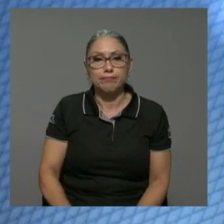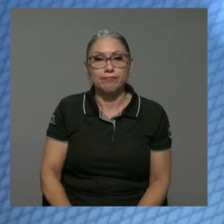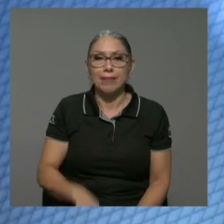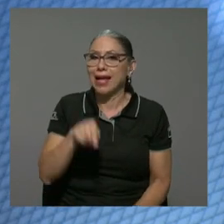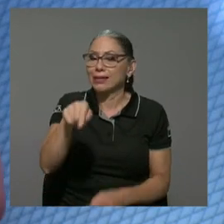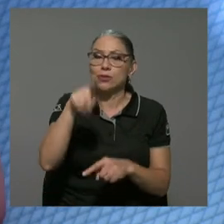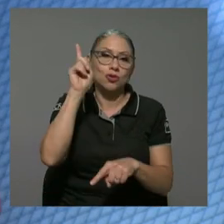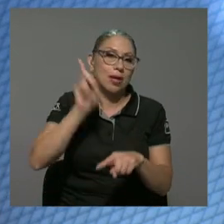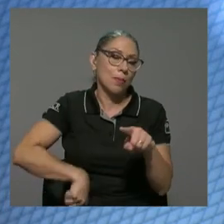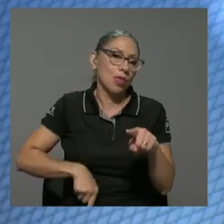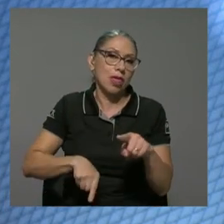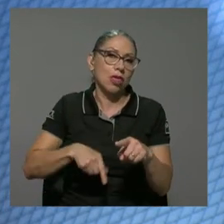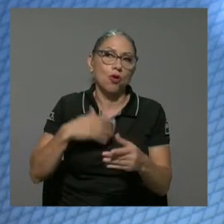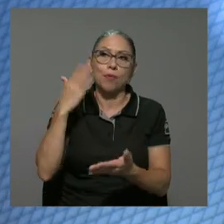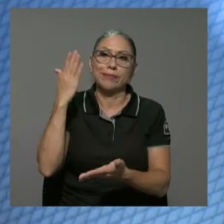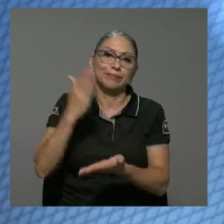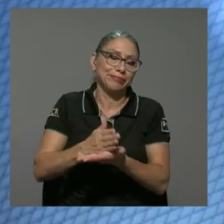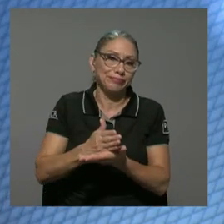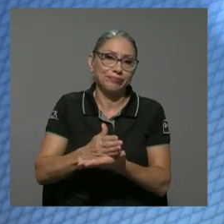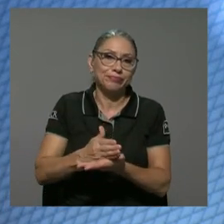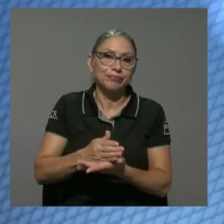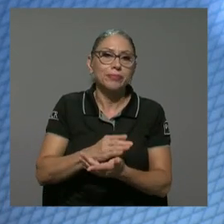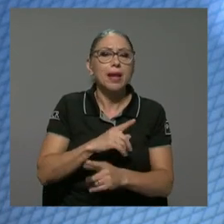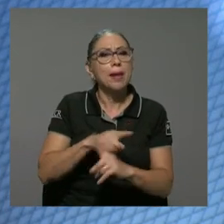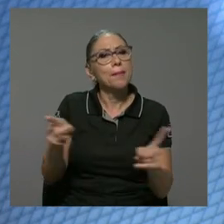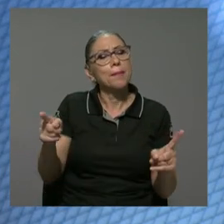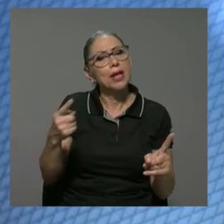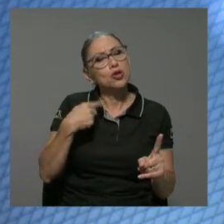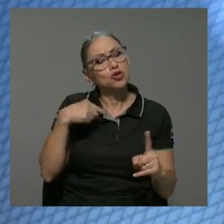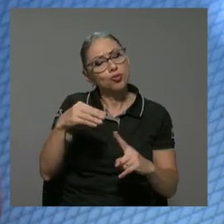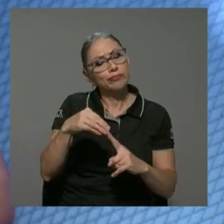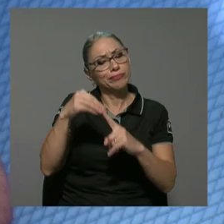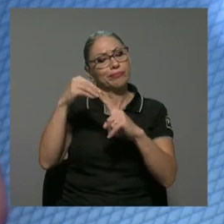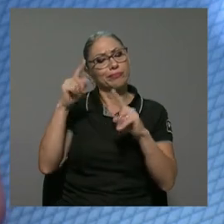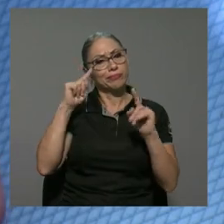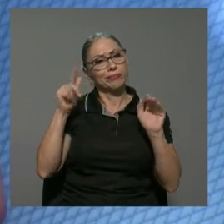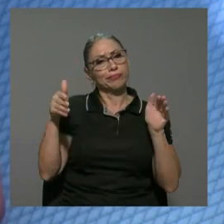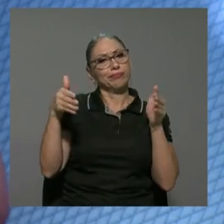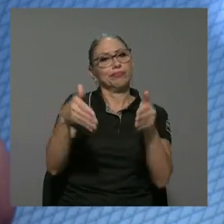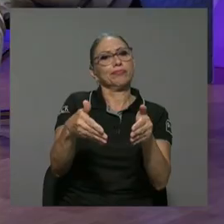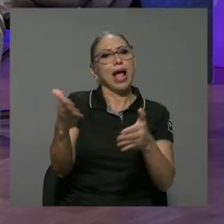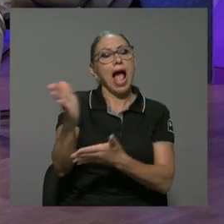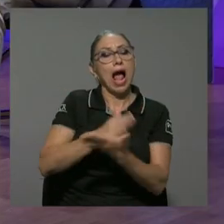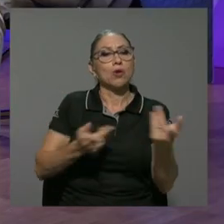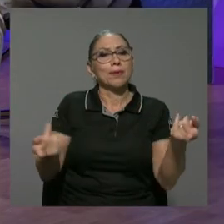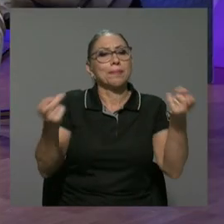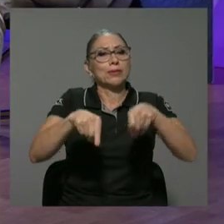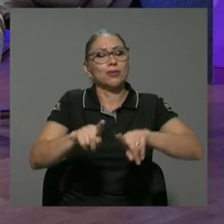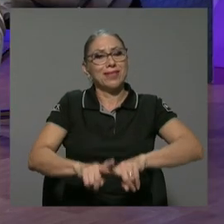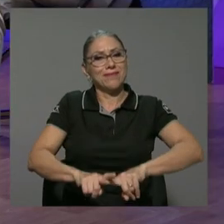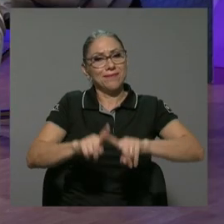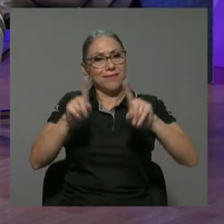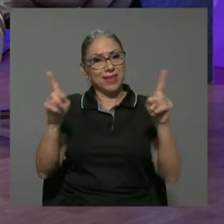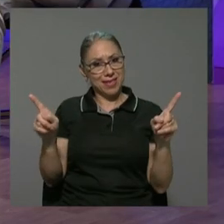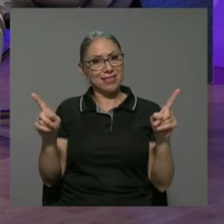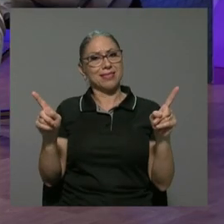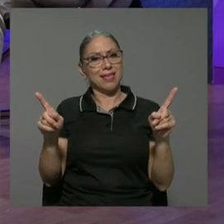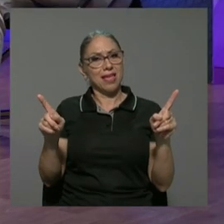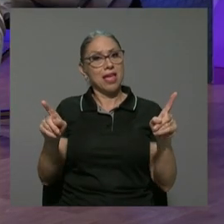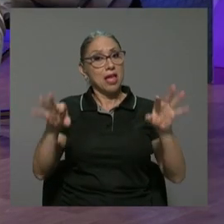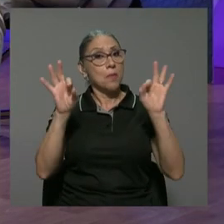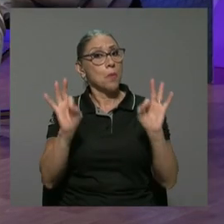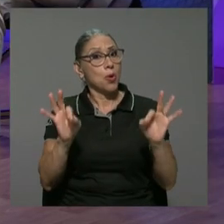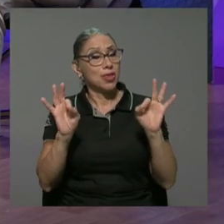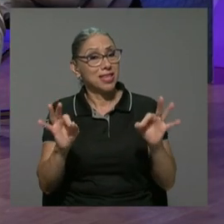ha podido romper, uh-huh. Pero yo marco, digamos, como hito uh-huh. o como algo diferente y que se por dicha se